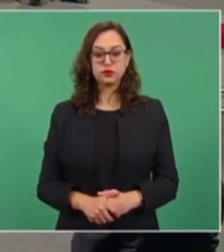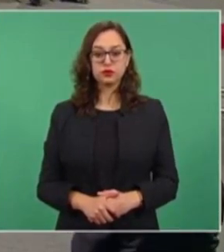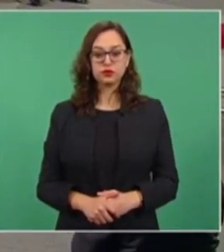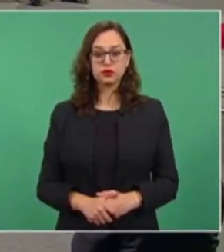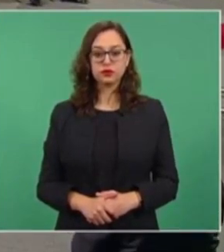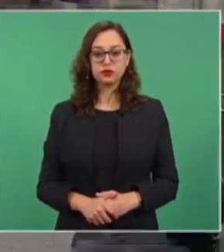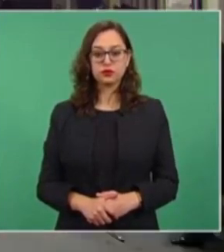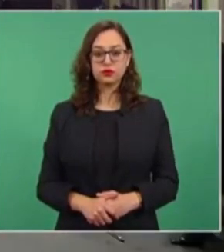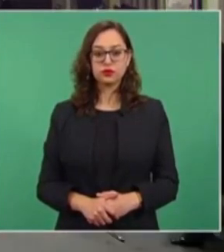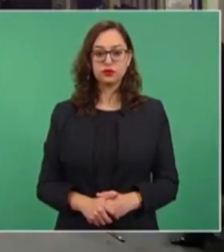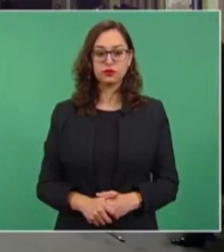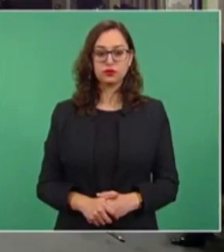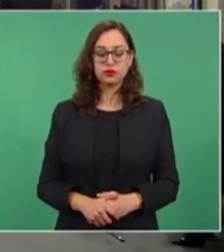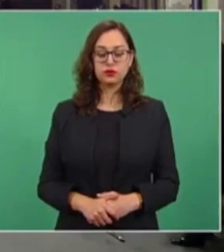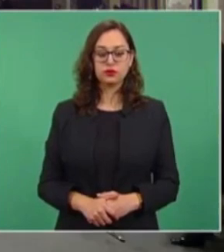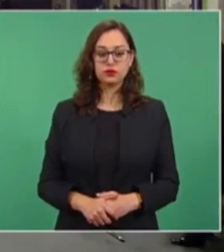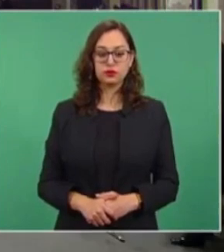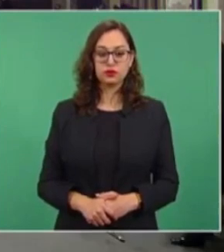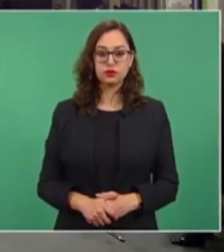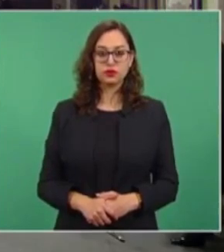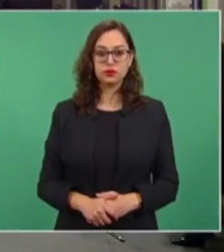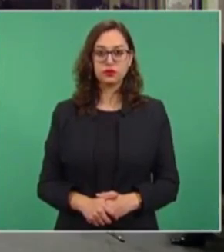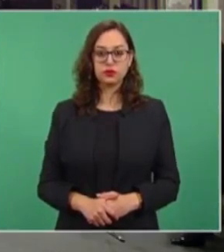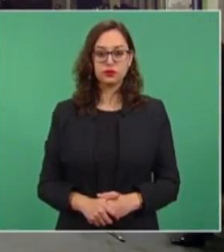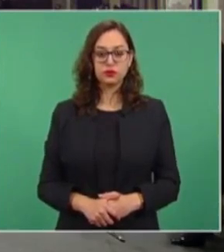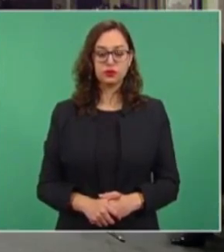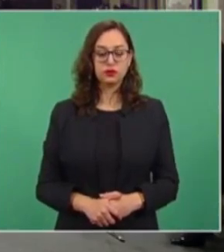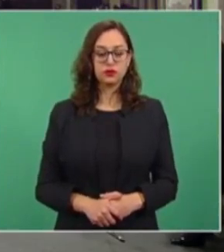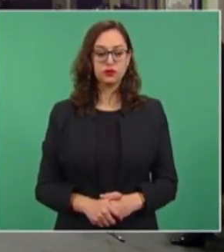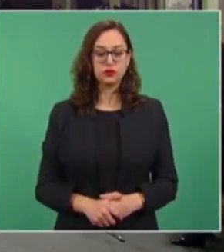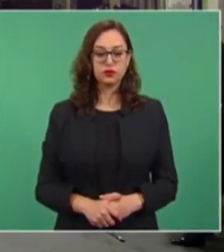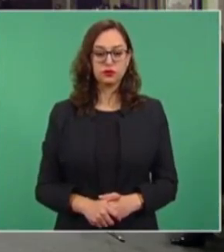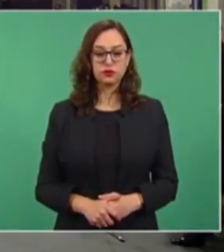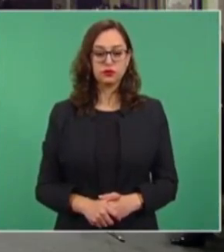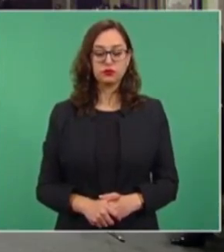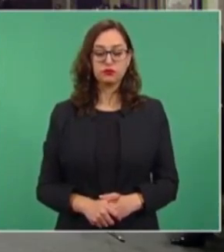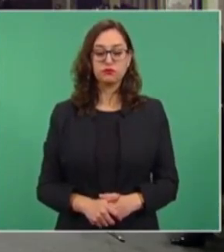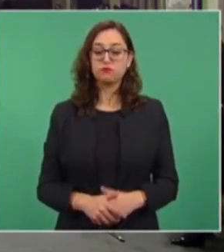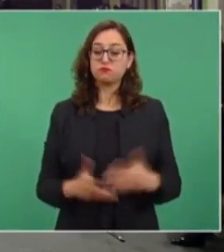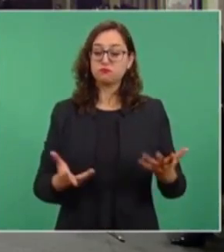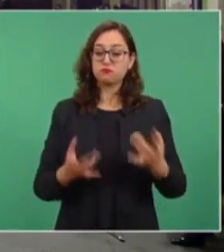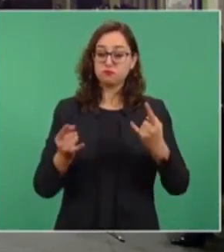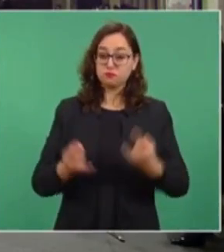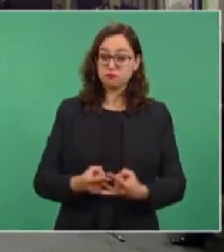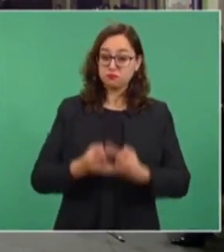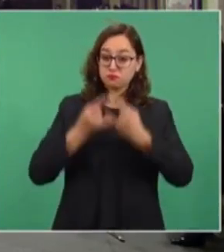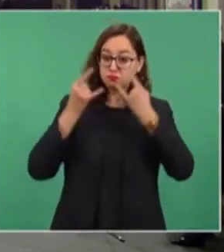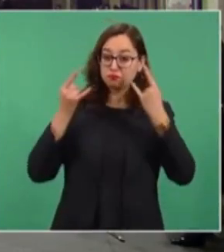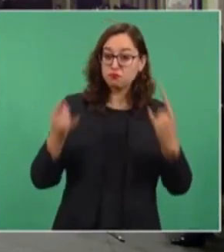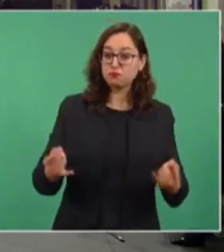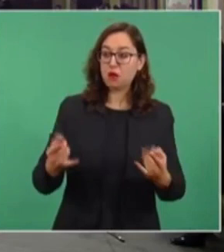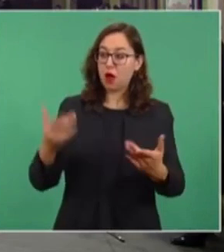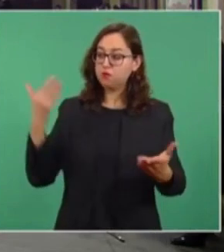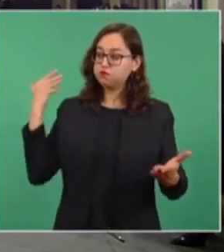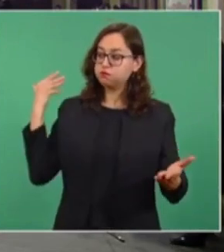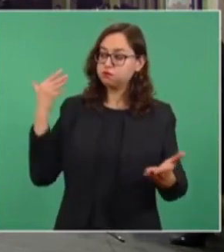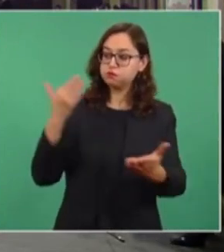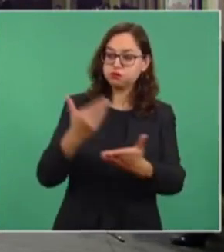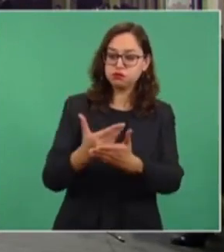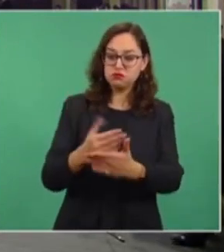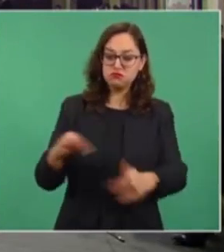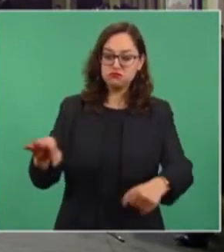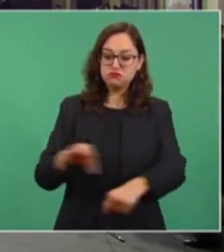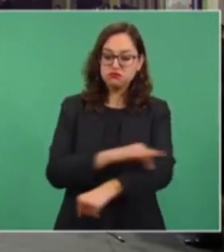La arquitectura es el testigo insobornable de la historia. Bella, muy